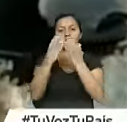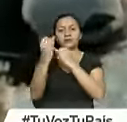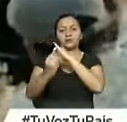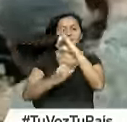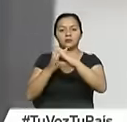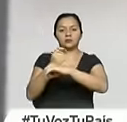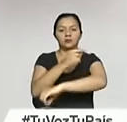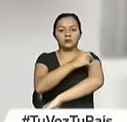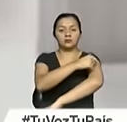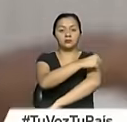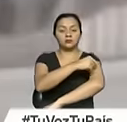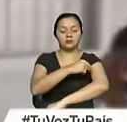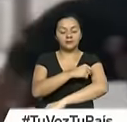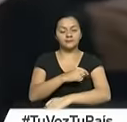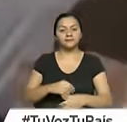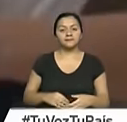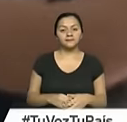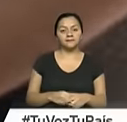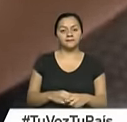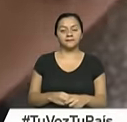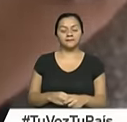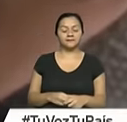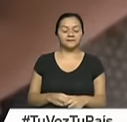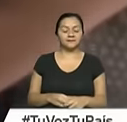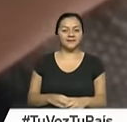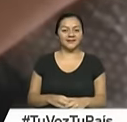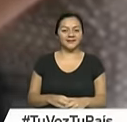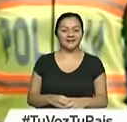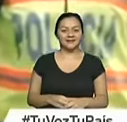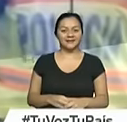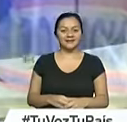Internacional de la Cruz Roja. Carolina Díaz, Noticiero Ciudadano.